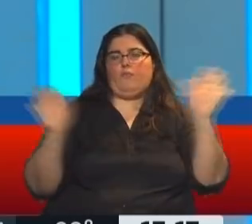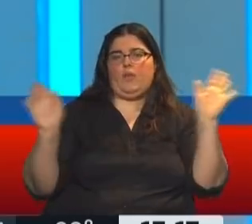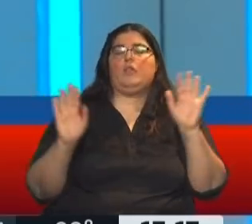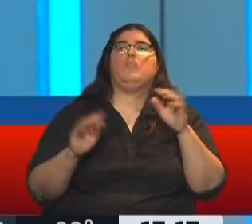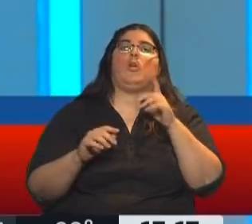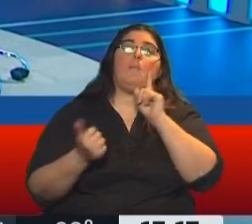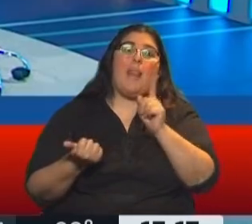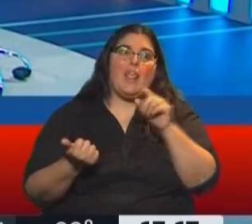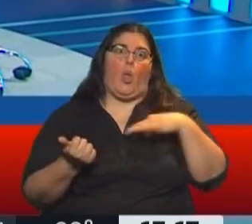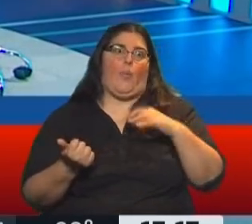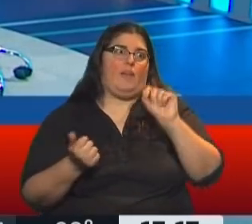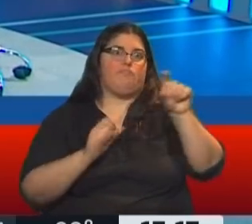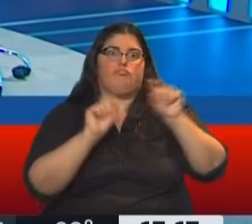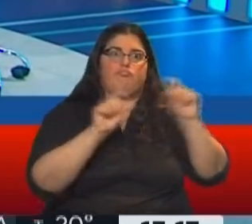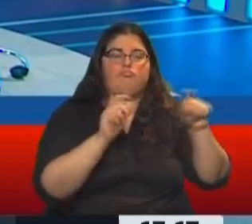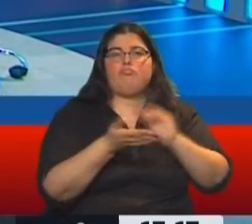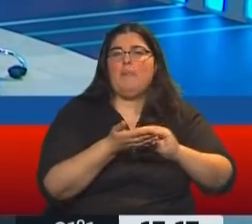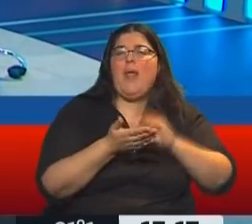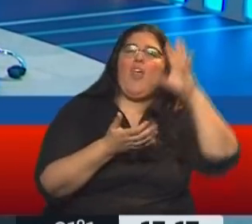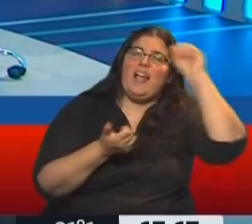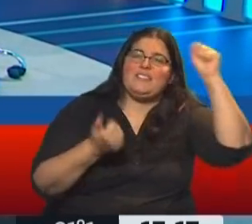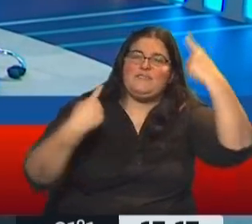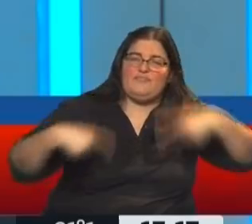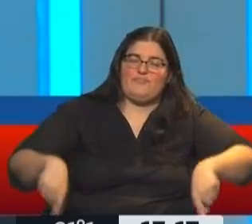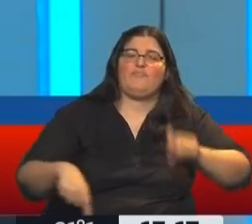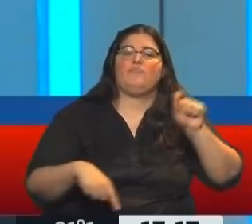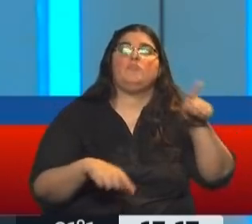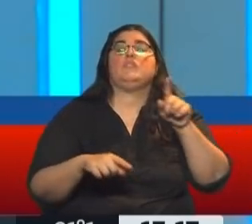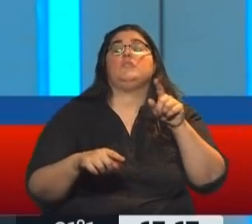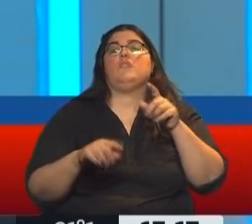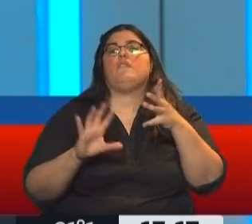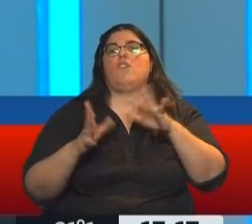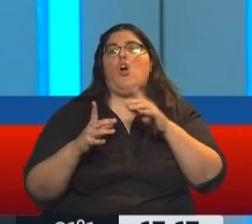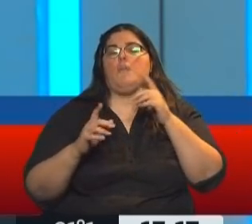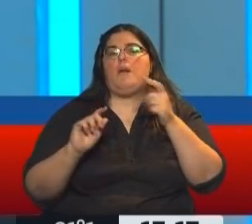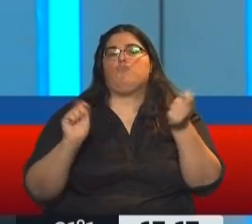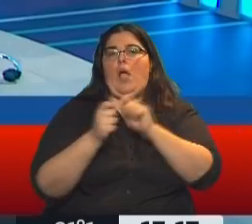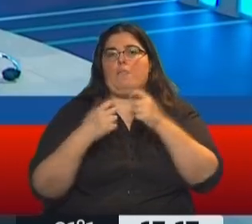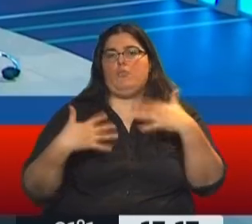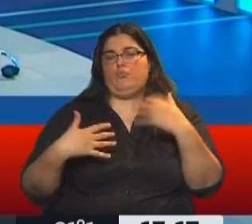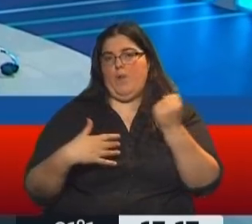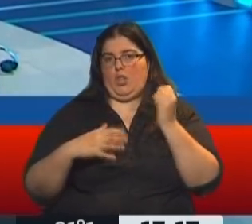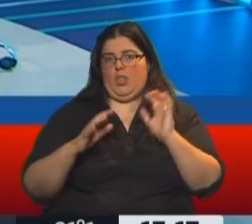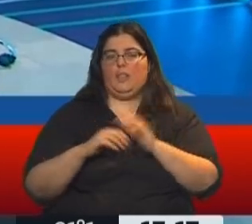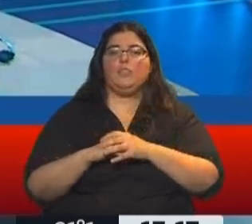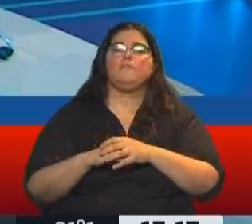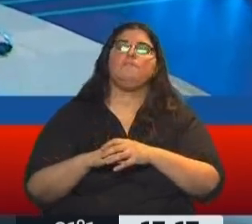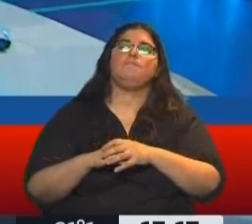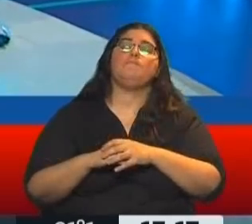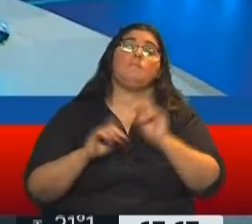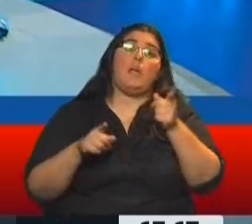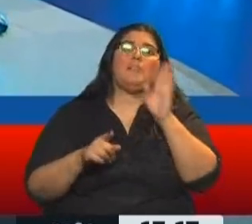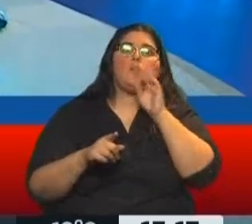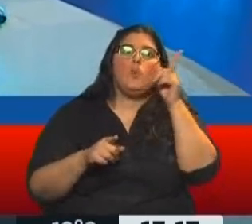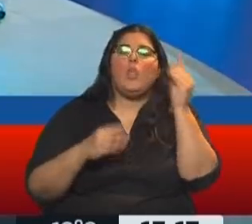correr riesgo su vida y hay cambio también de posición importante con lo que venía sucediendo antes. La preocupación obviamente de